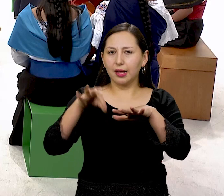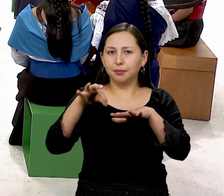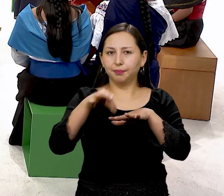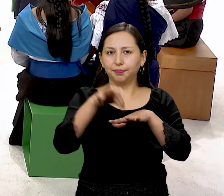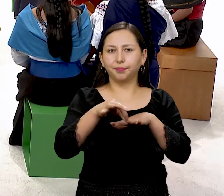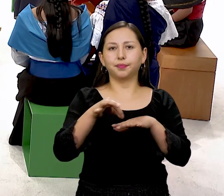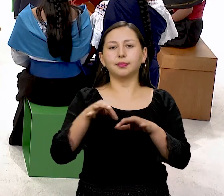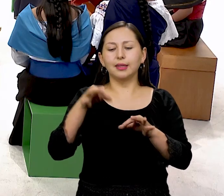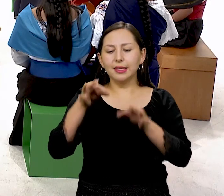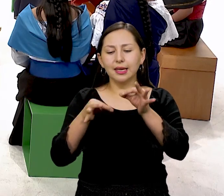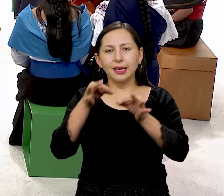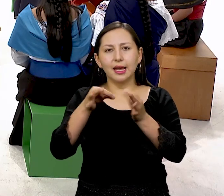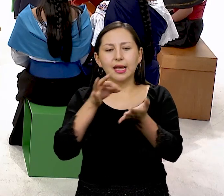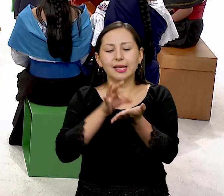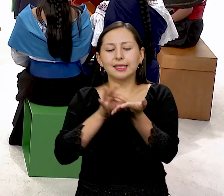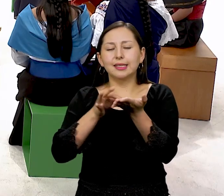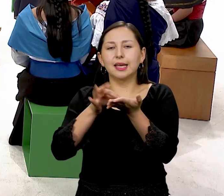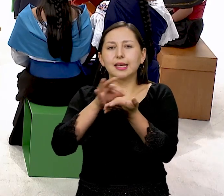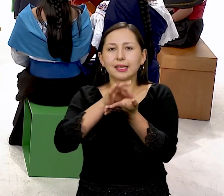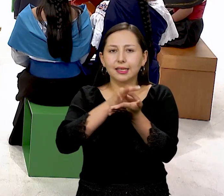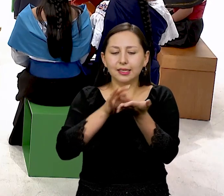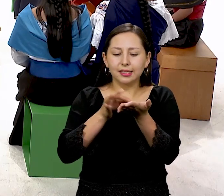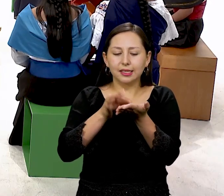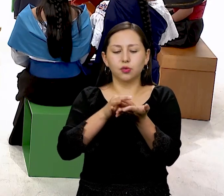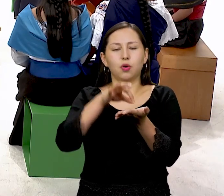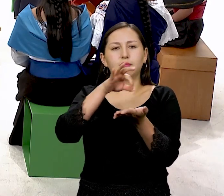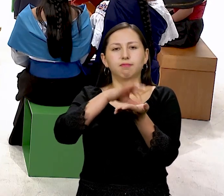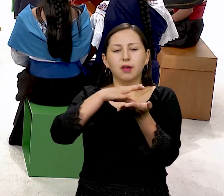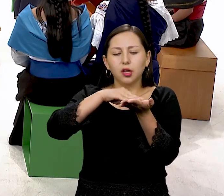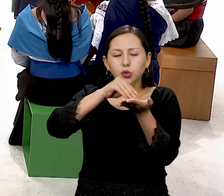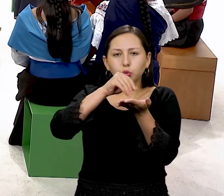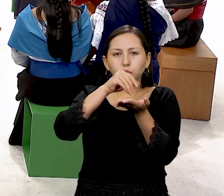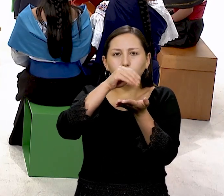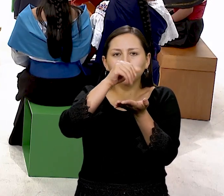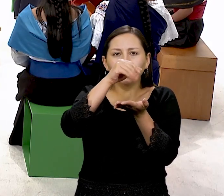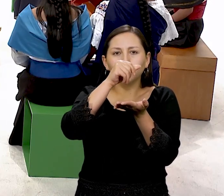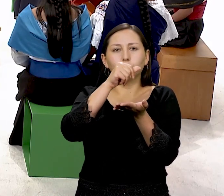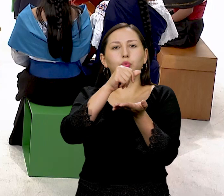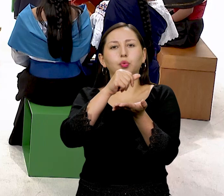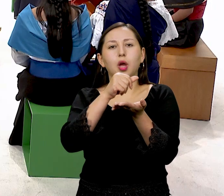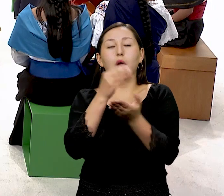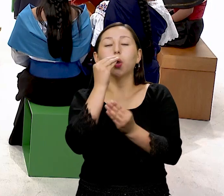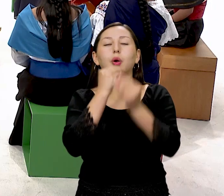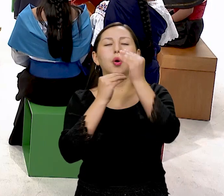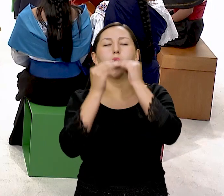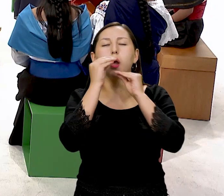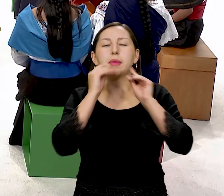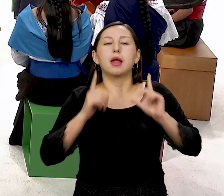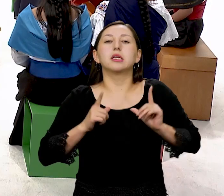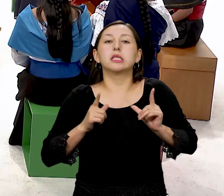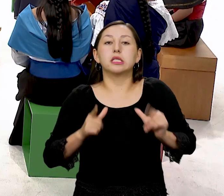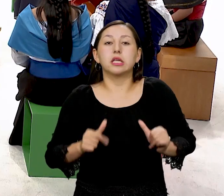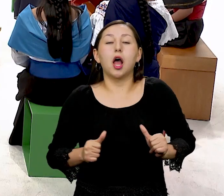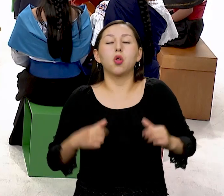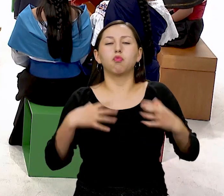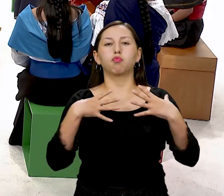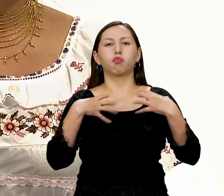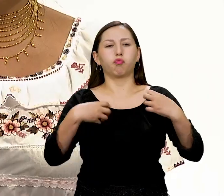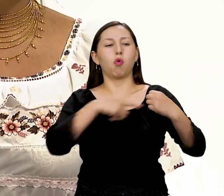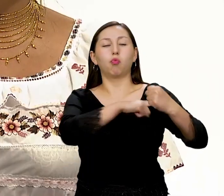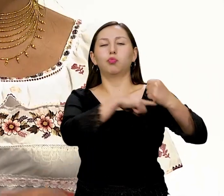el amaranto, que son conocidos a nivel nacional y a nivel mundial como superfoods, que es una